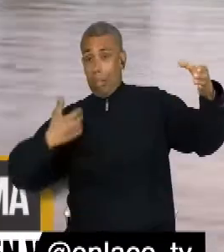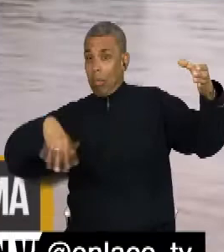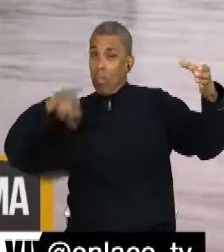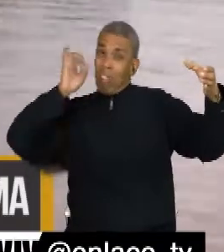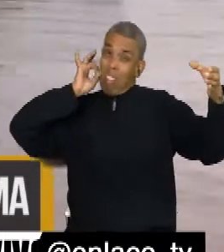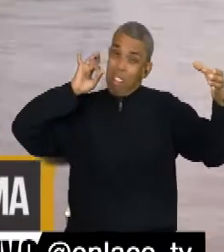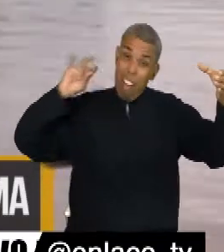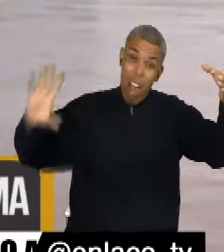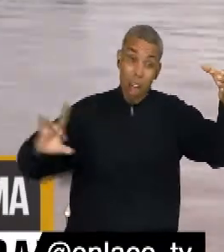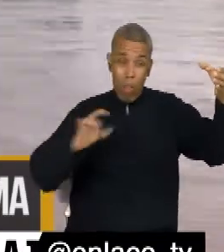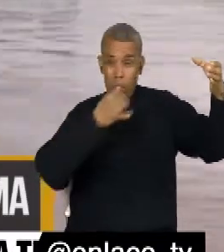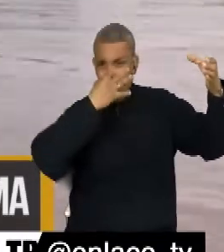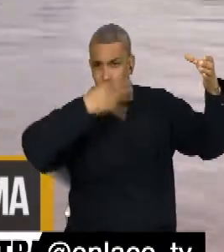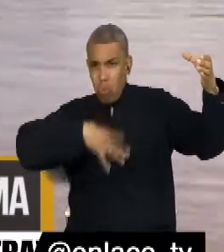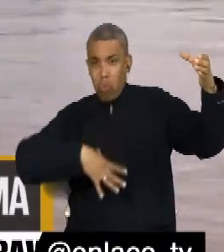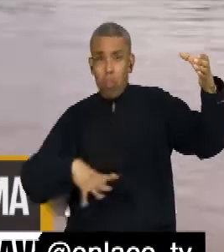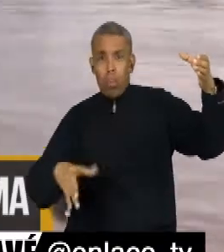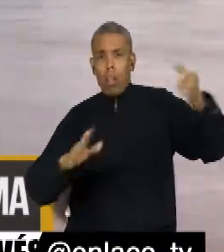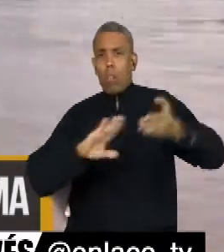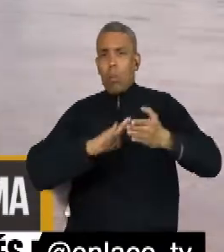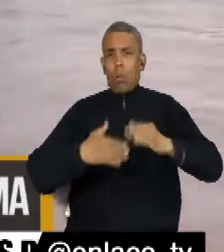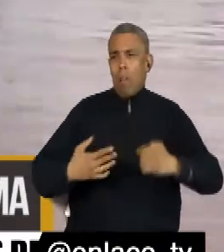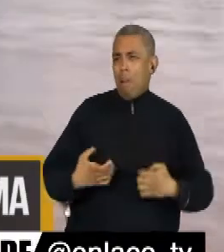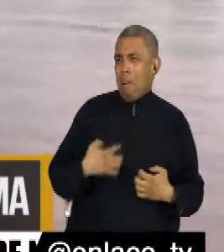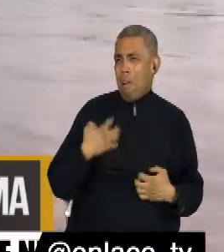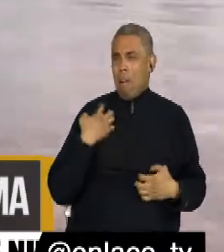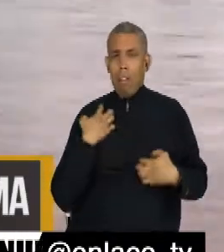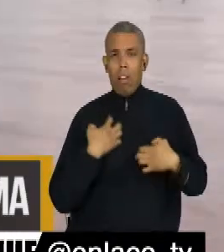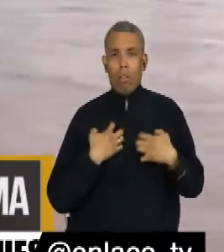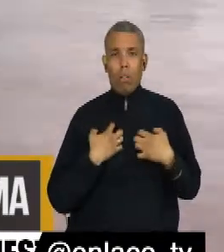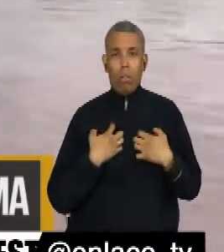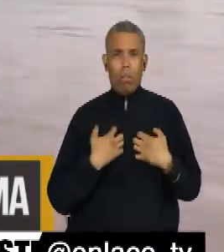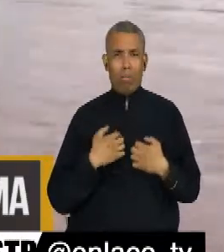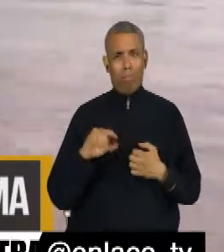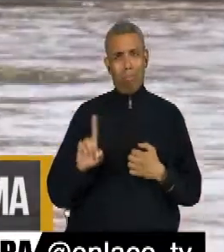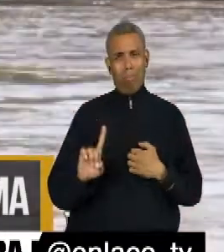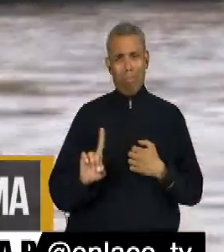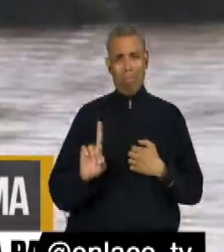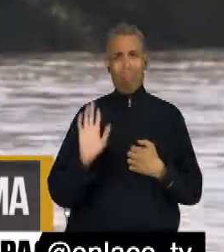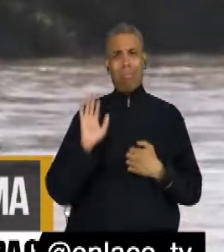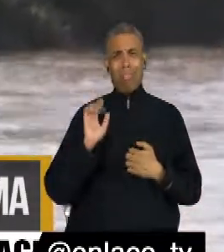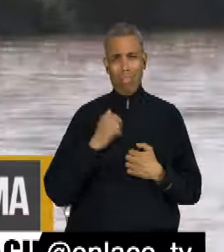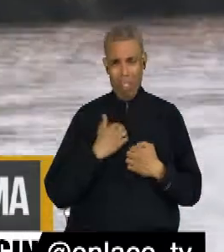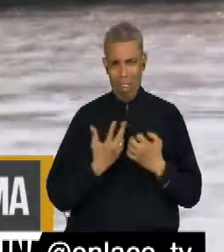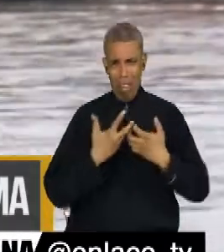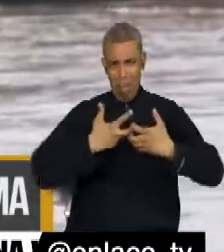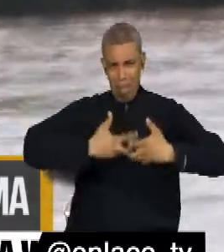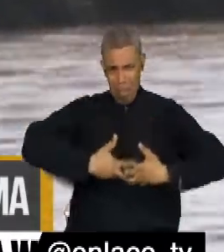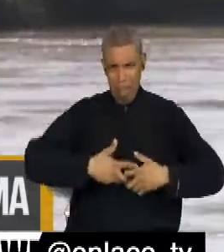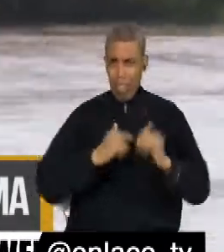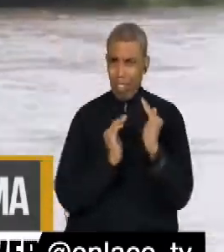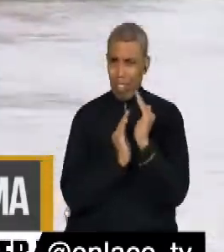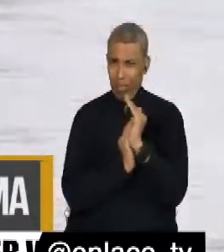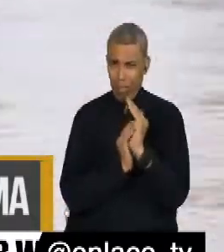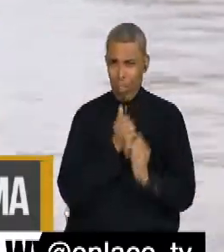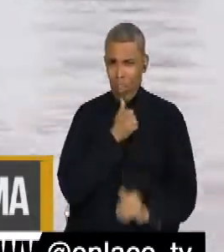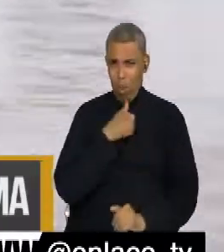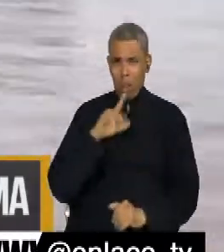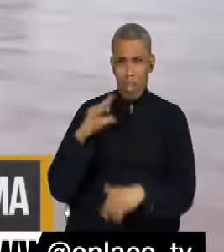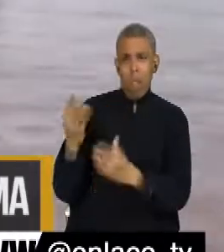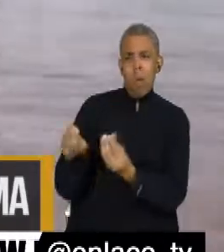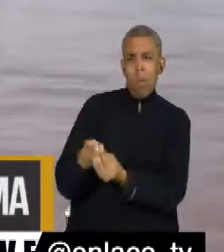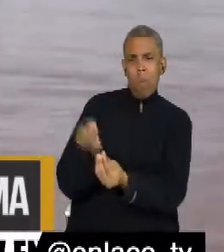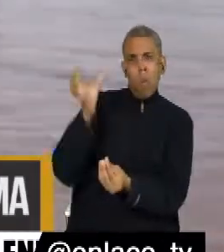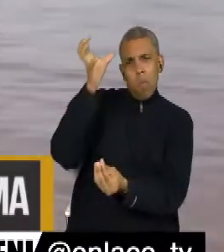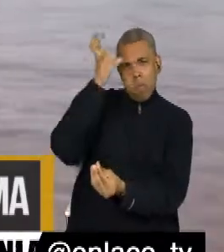3 ingenieros químicos y un microbiólogo, expertos en este tema, con mucha experiencia. Y lo que sí hay que tener una diferencia,